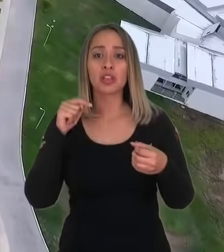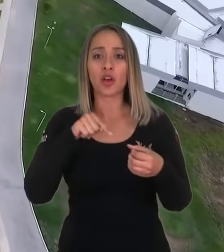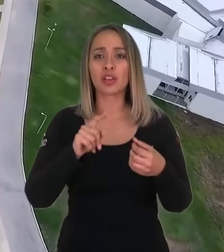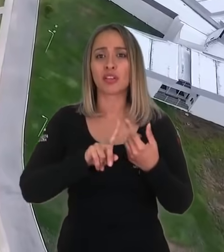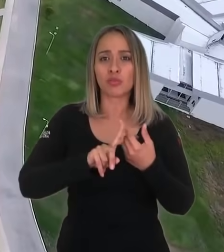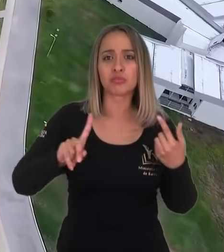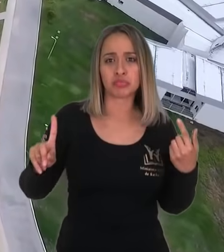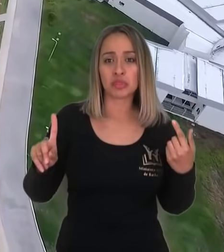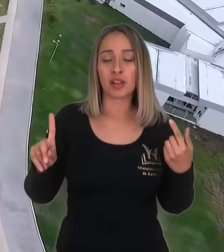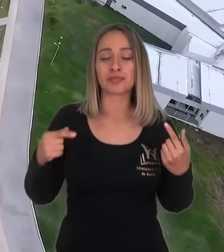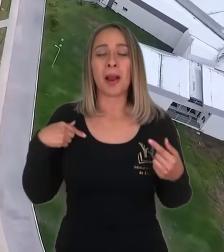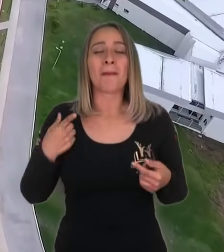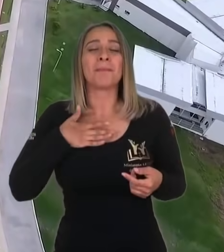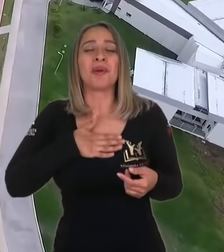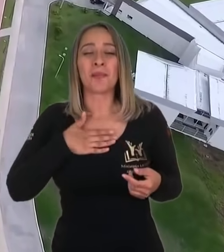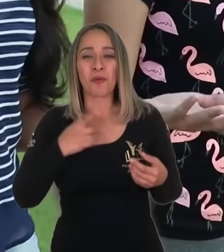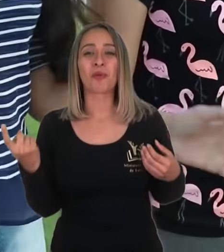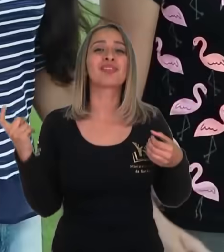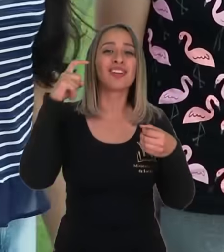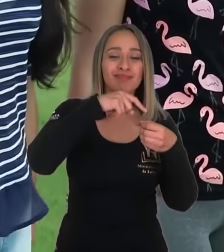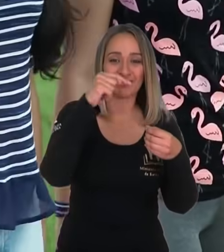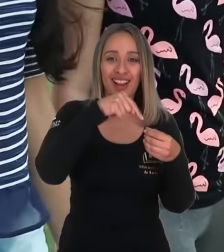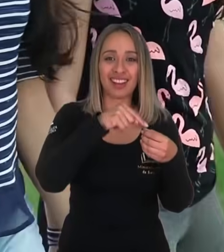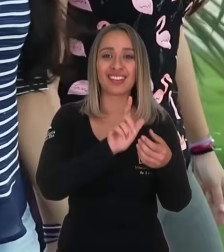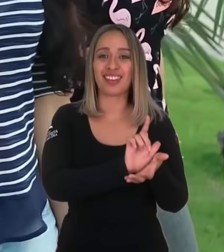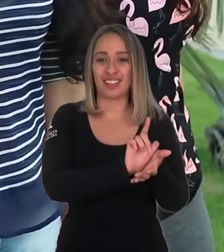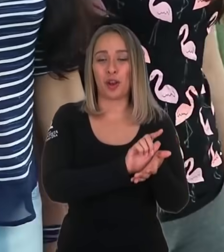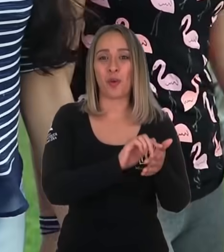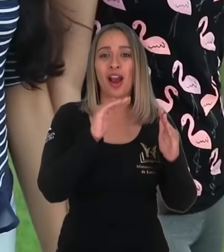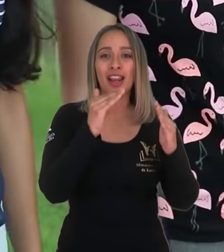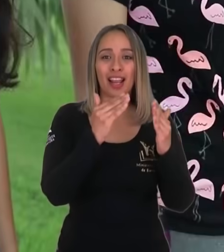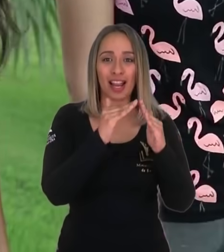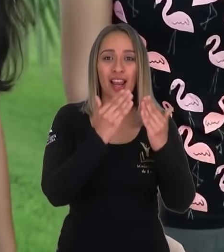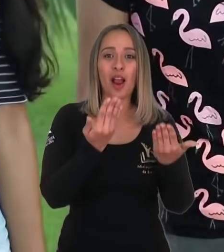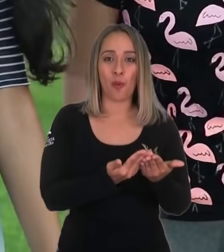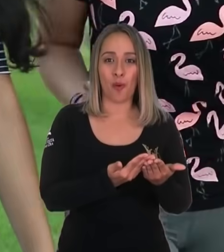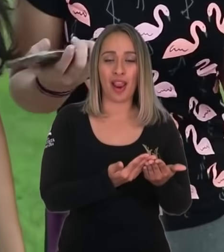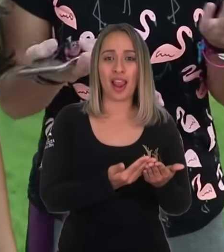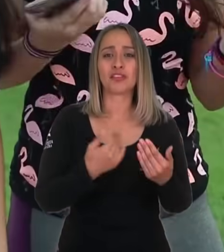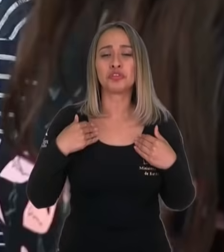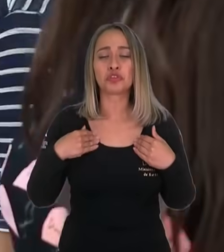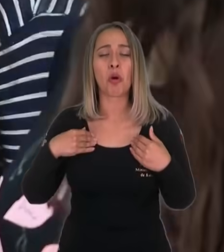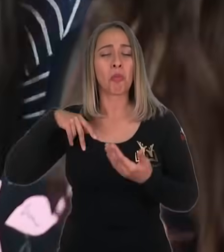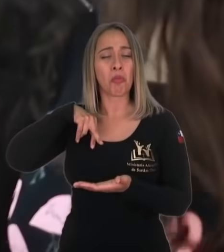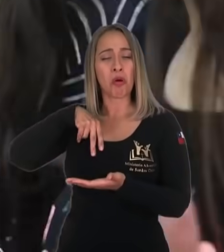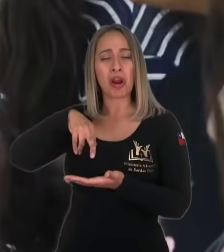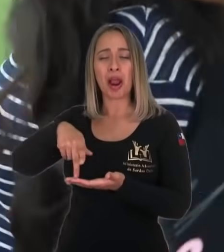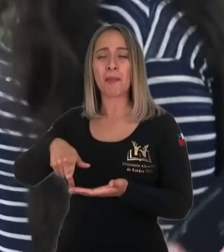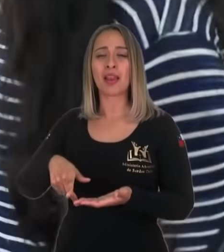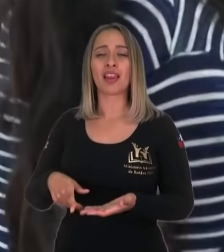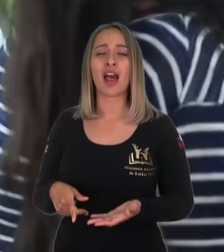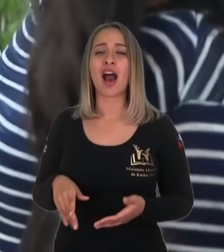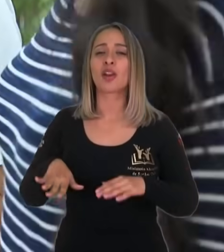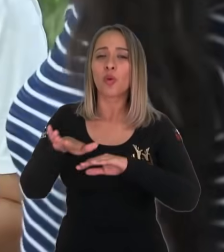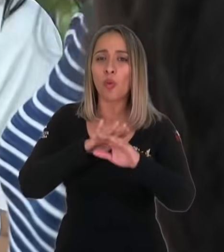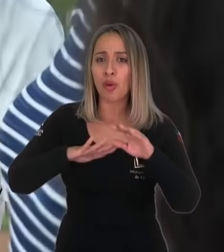Recife. Fue muy bueno haber venido acá. Tenemos seguridad completa, donde puedo caminar con mis amigas sin preocuparme del peligro,